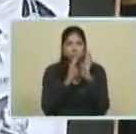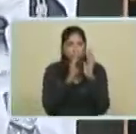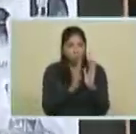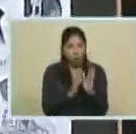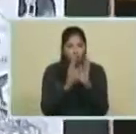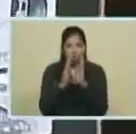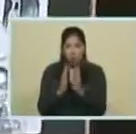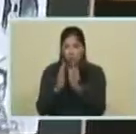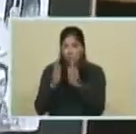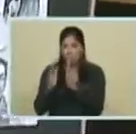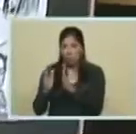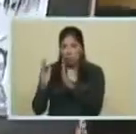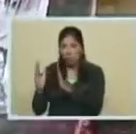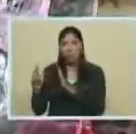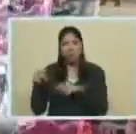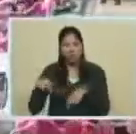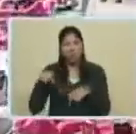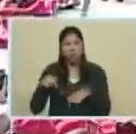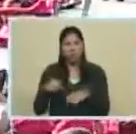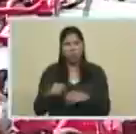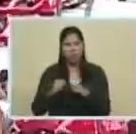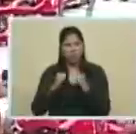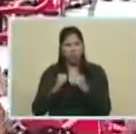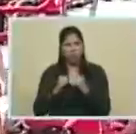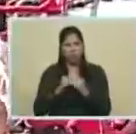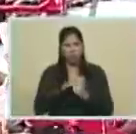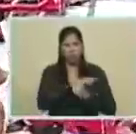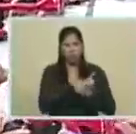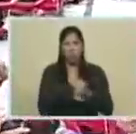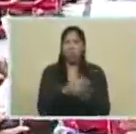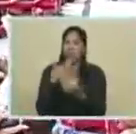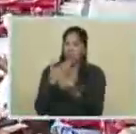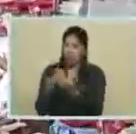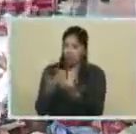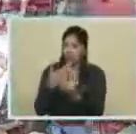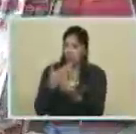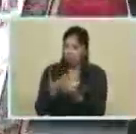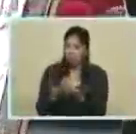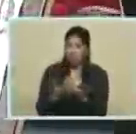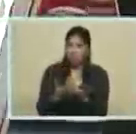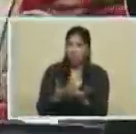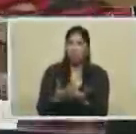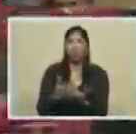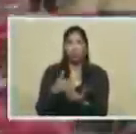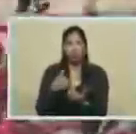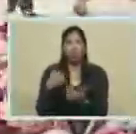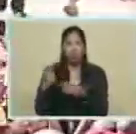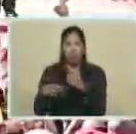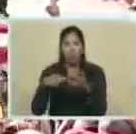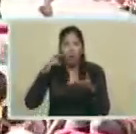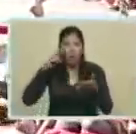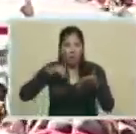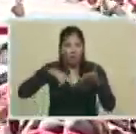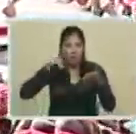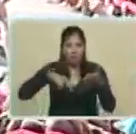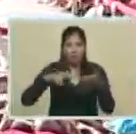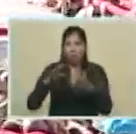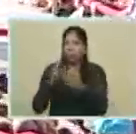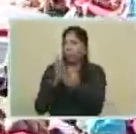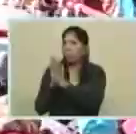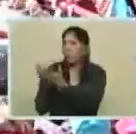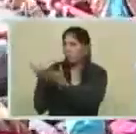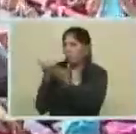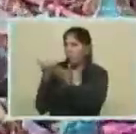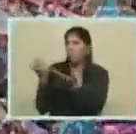trayectoria. Y aquí vamos con la fuerza de la historia. Gracias, gracias, gracias. Y ahora leo la carta. Por favor, ayúdame, Escalona.